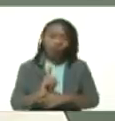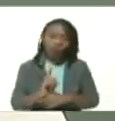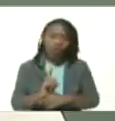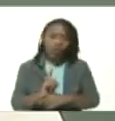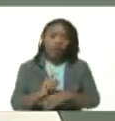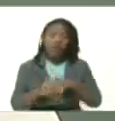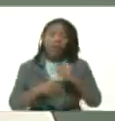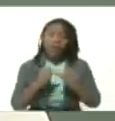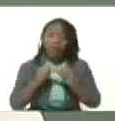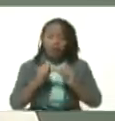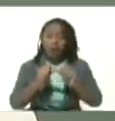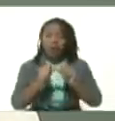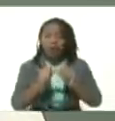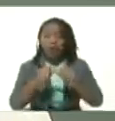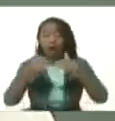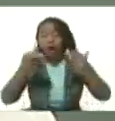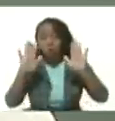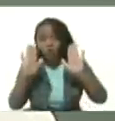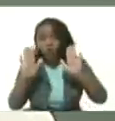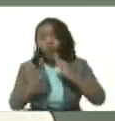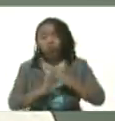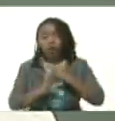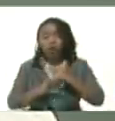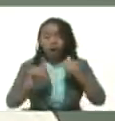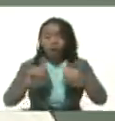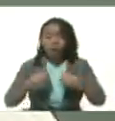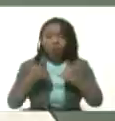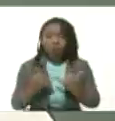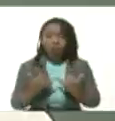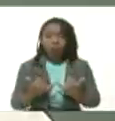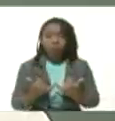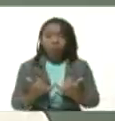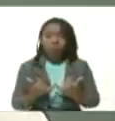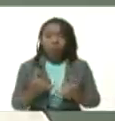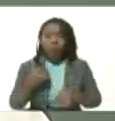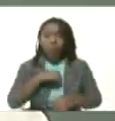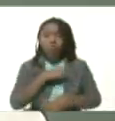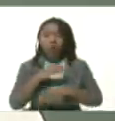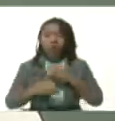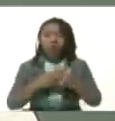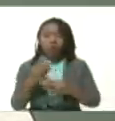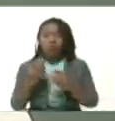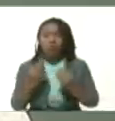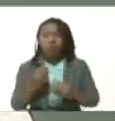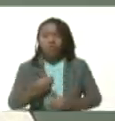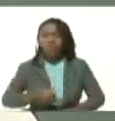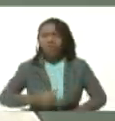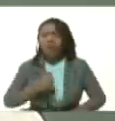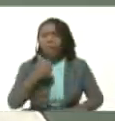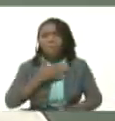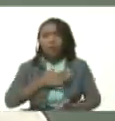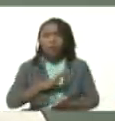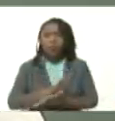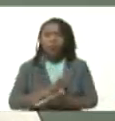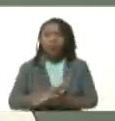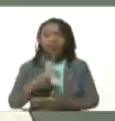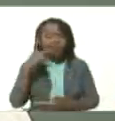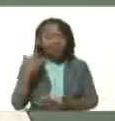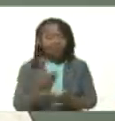Se ha mantenido y aún ahorita, actualmente, estamos muchísimo más estables y